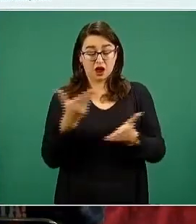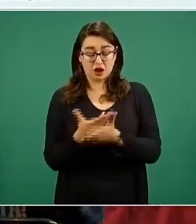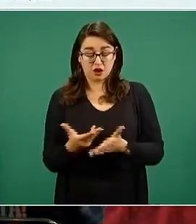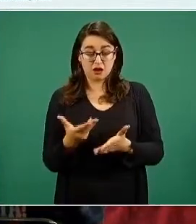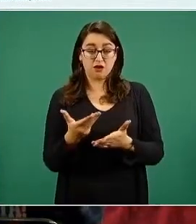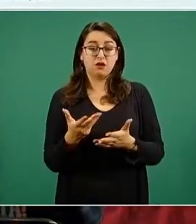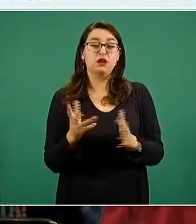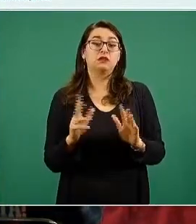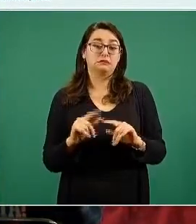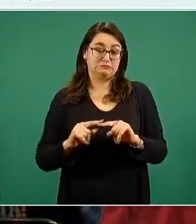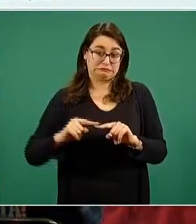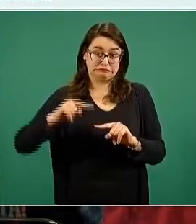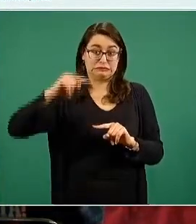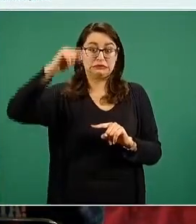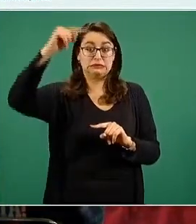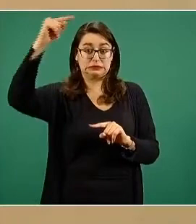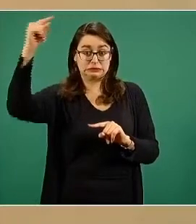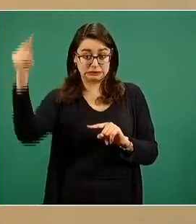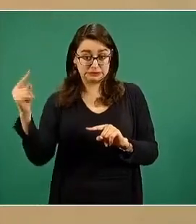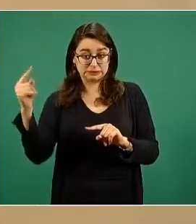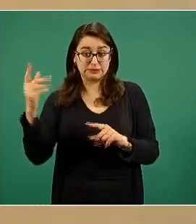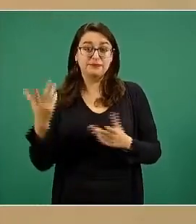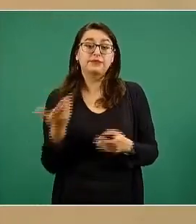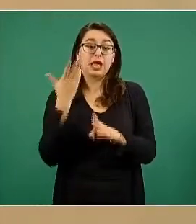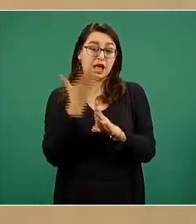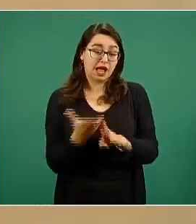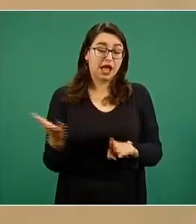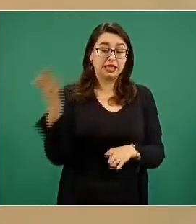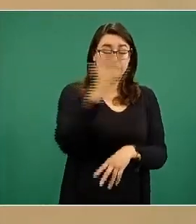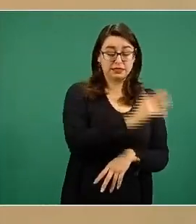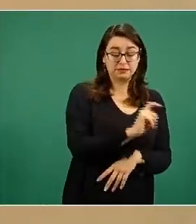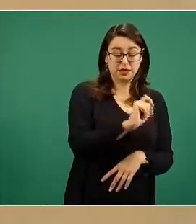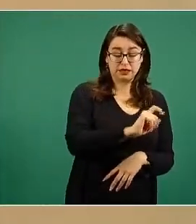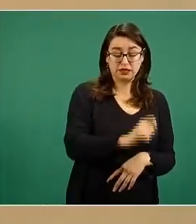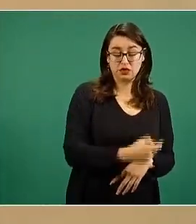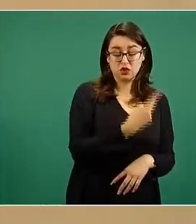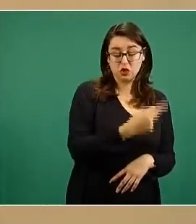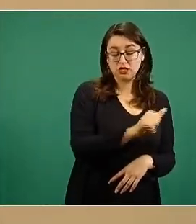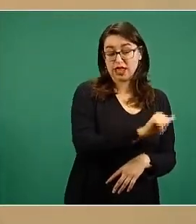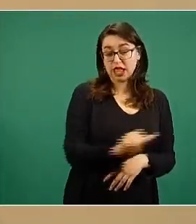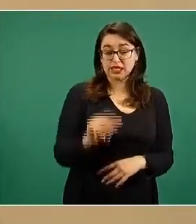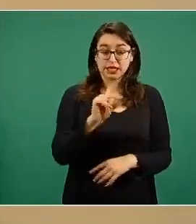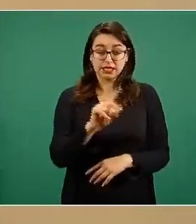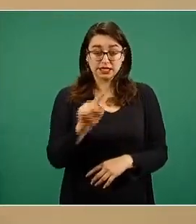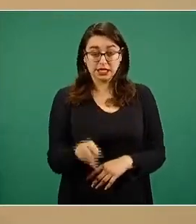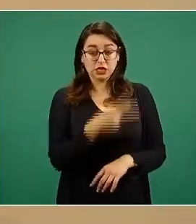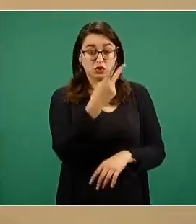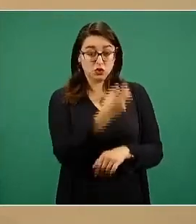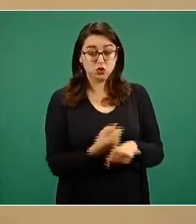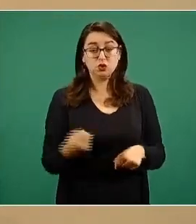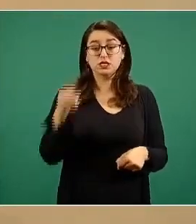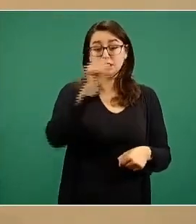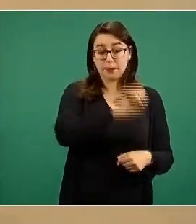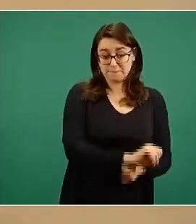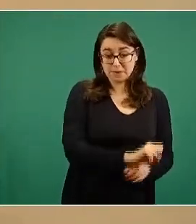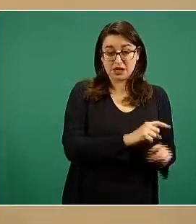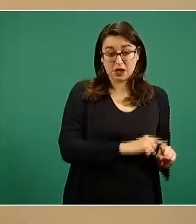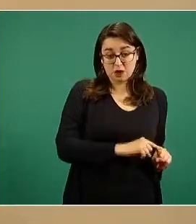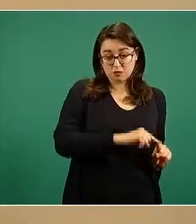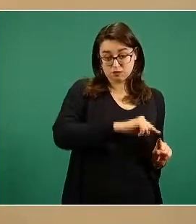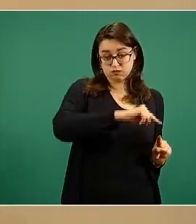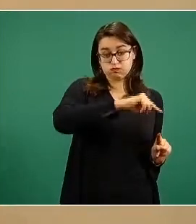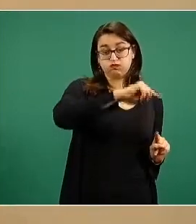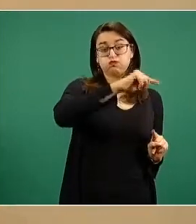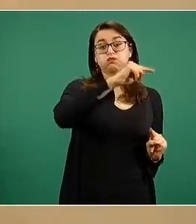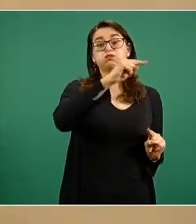la 22 a la 32 aproximadamente, que fue cuando terminó de descender y